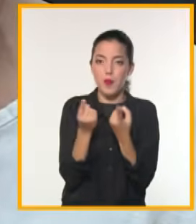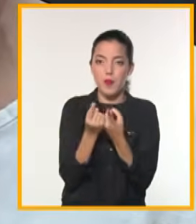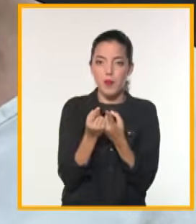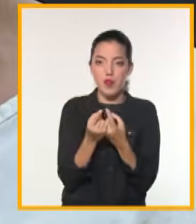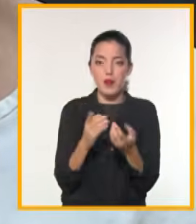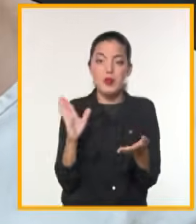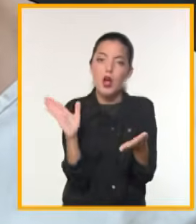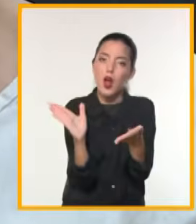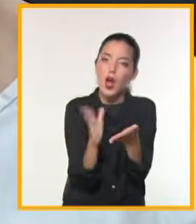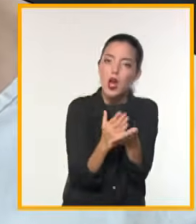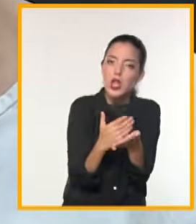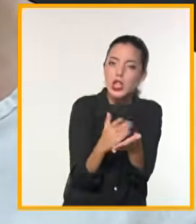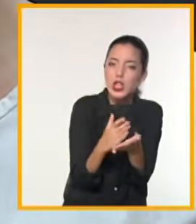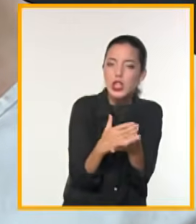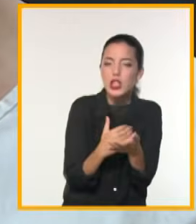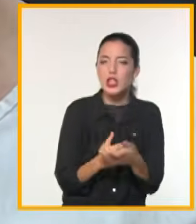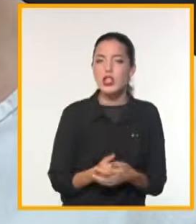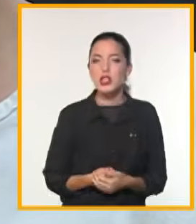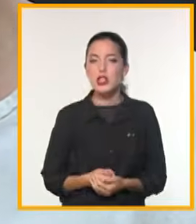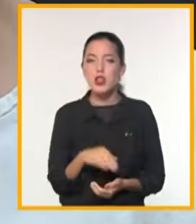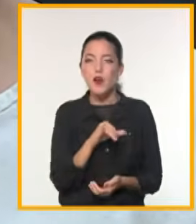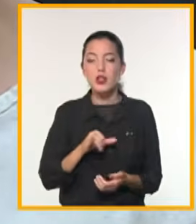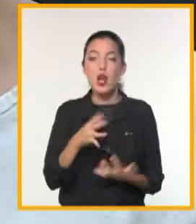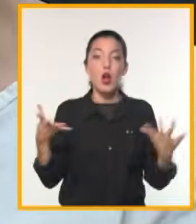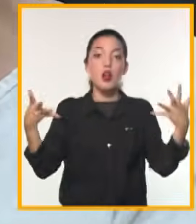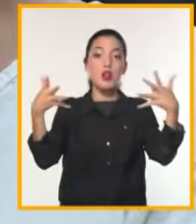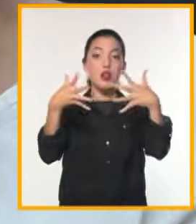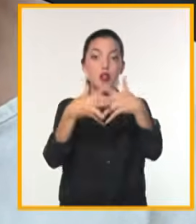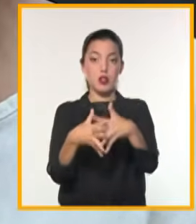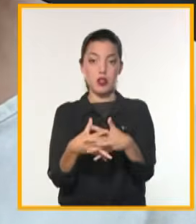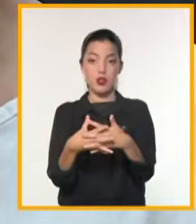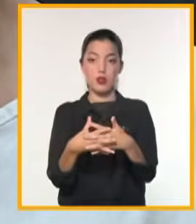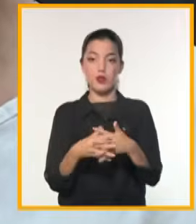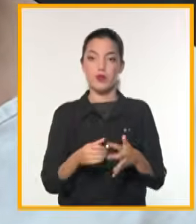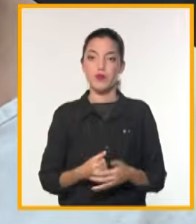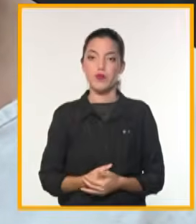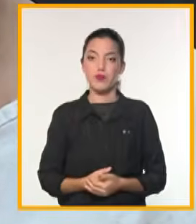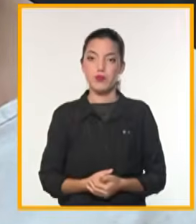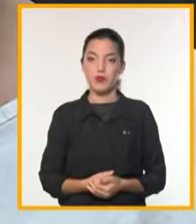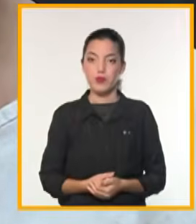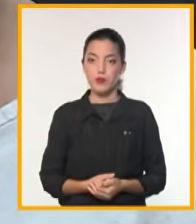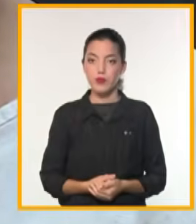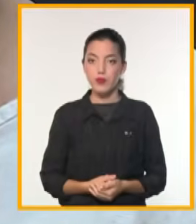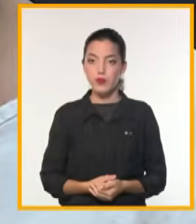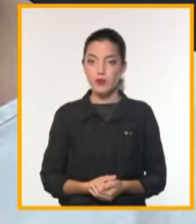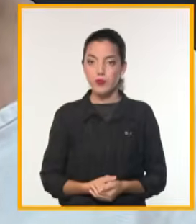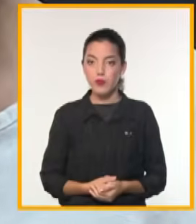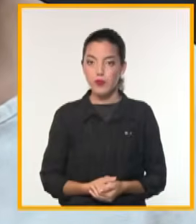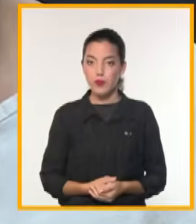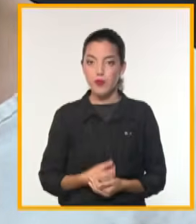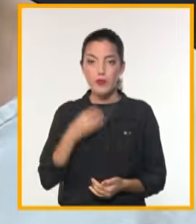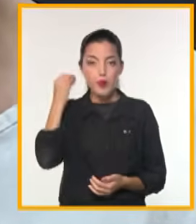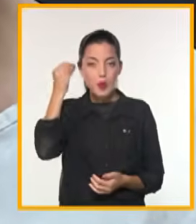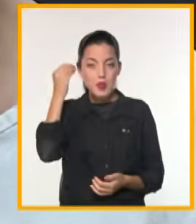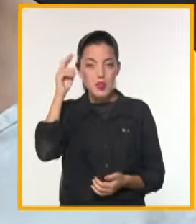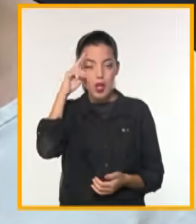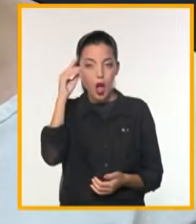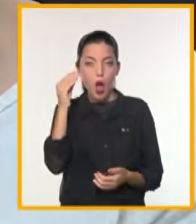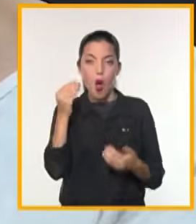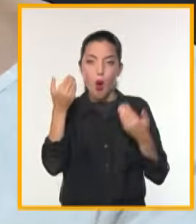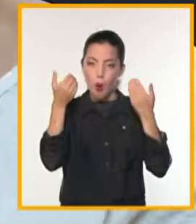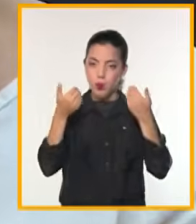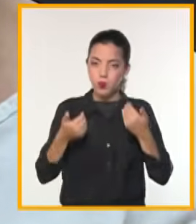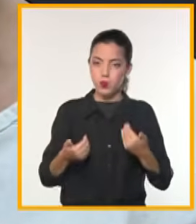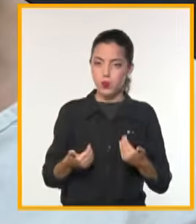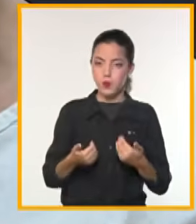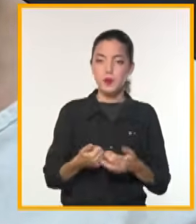que de alguna manera ha estado ligado con él, sabe de su calidad humana y de